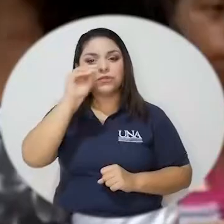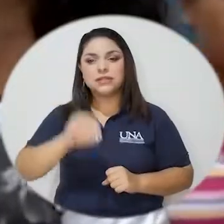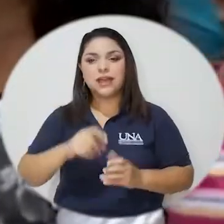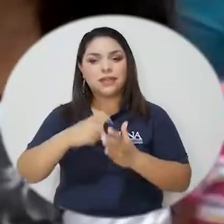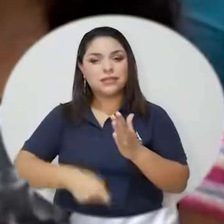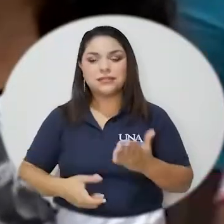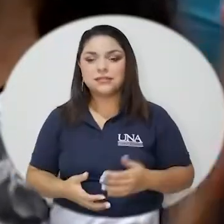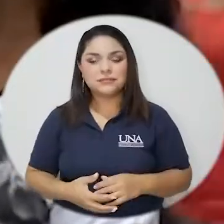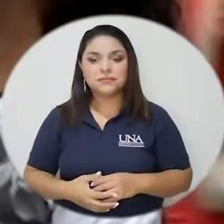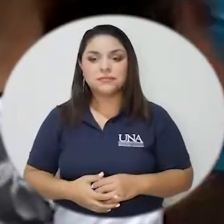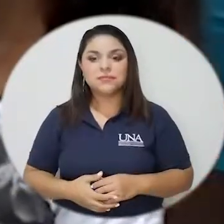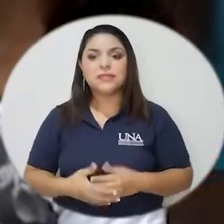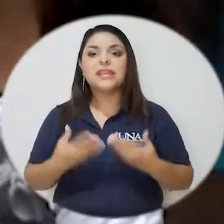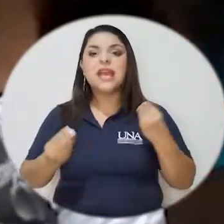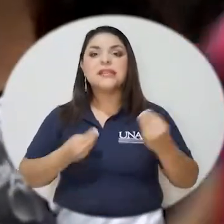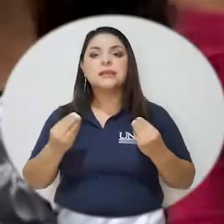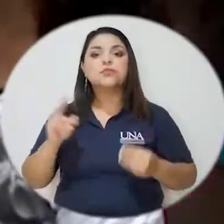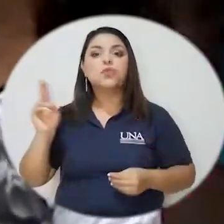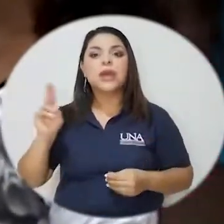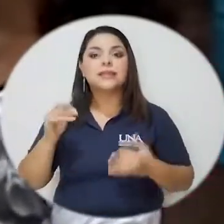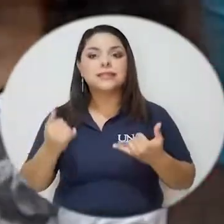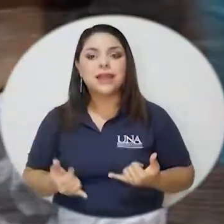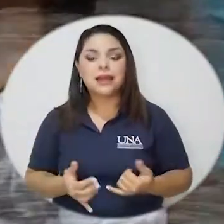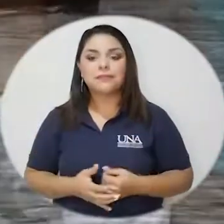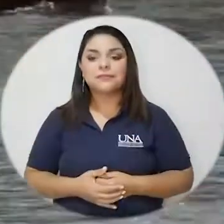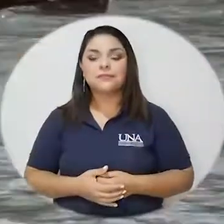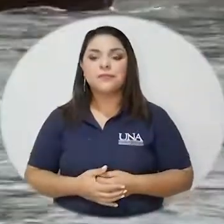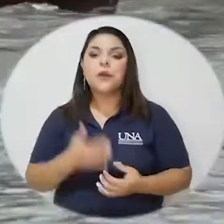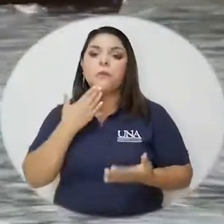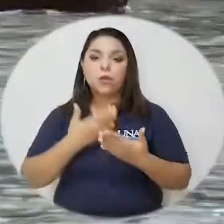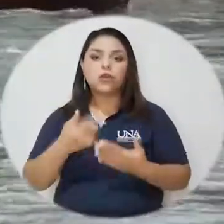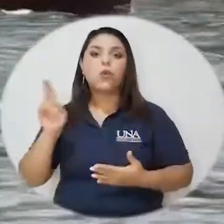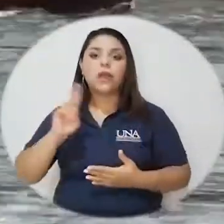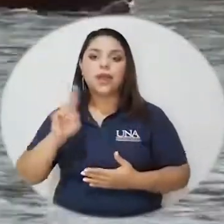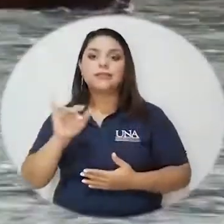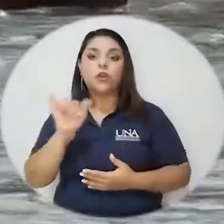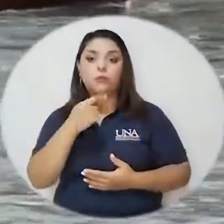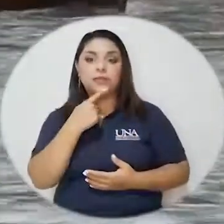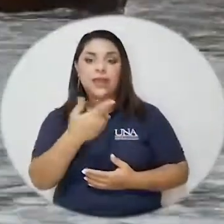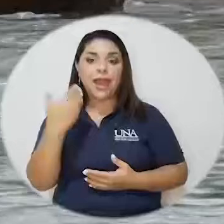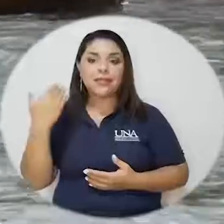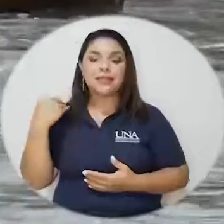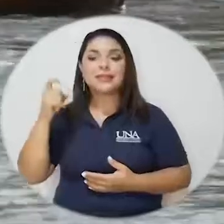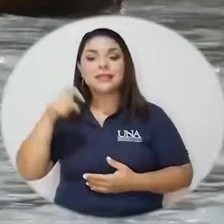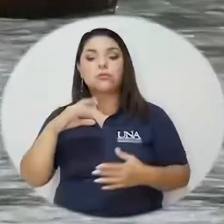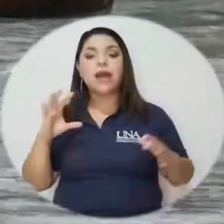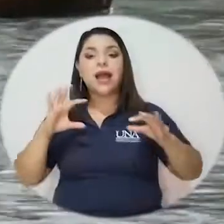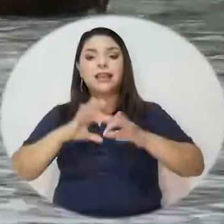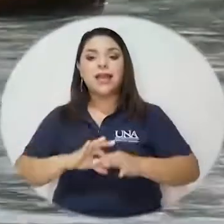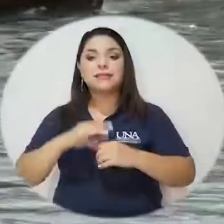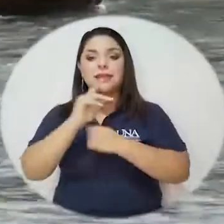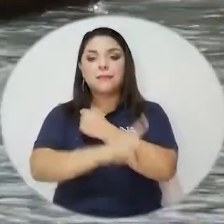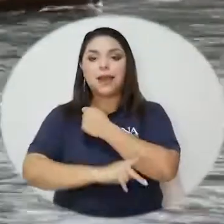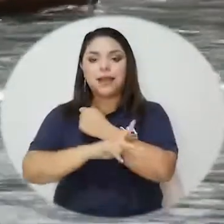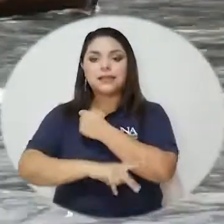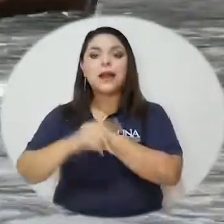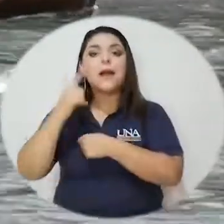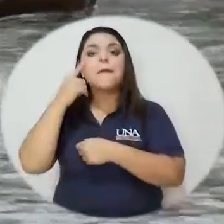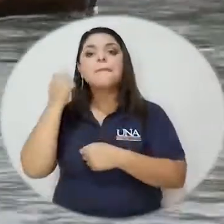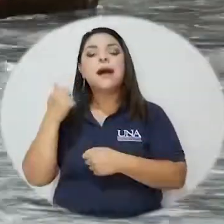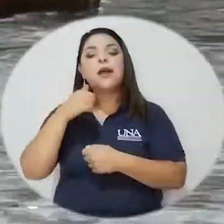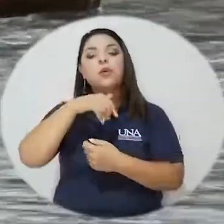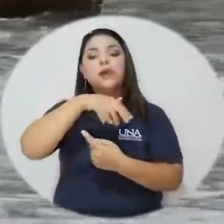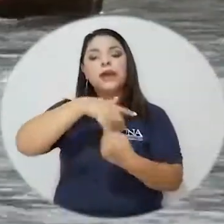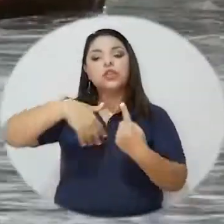esas tasas. ¿Qué hacemos entonces? ¿Qué es urgente, pero ya? No, urgente es lo que te decía, o sea, necesitamos una alianza país